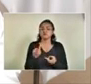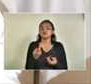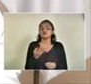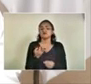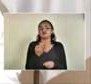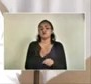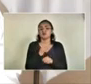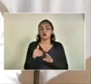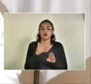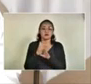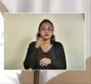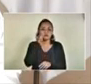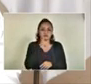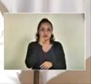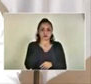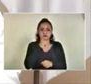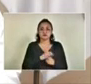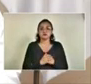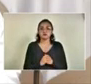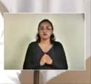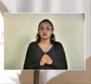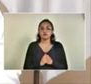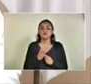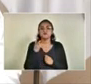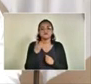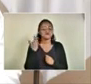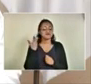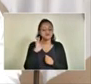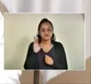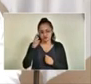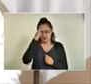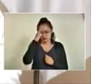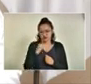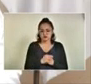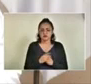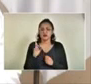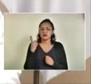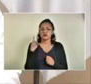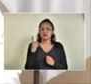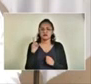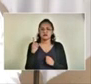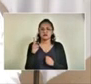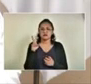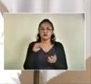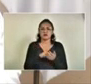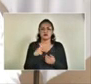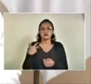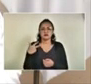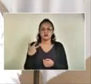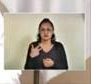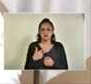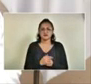en contra eso fue en diciembre de 2003